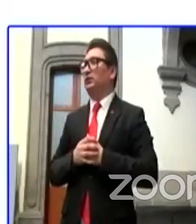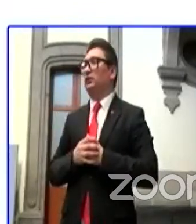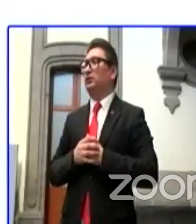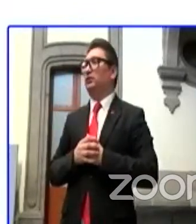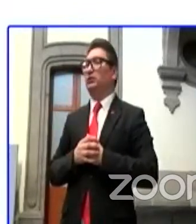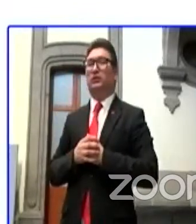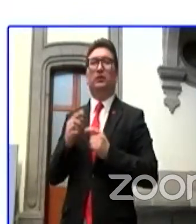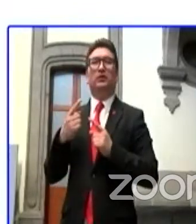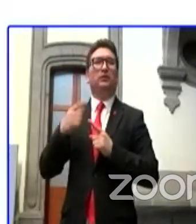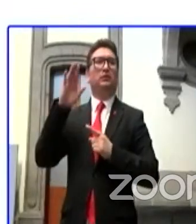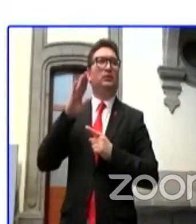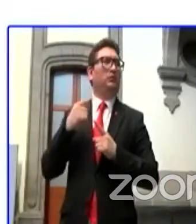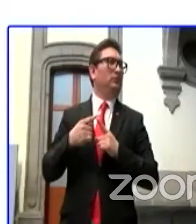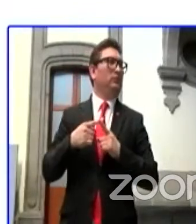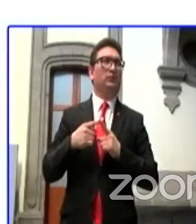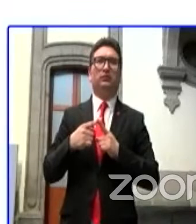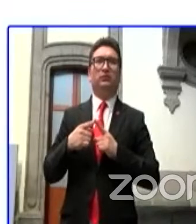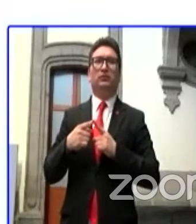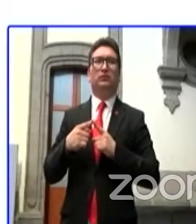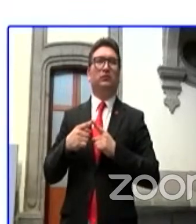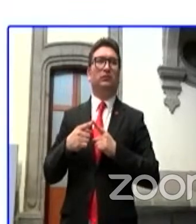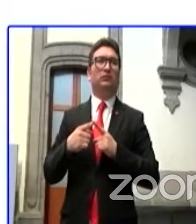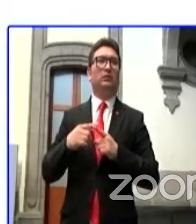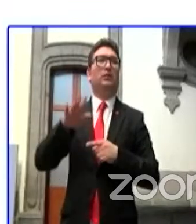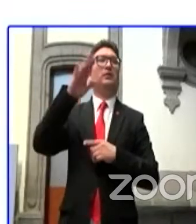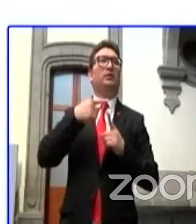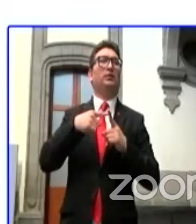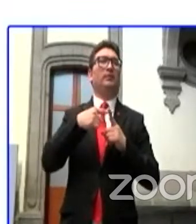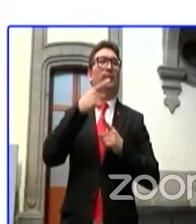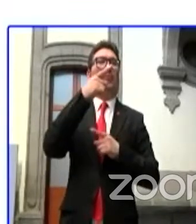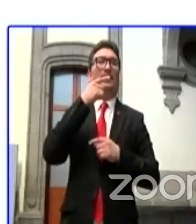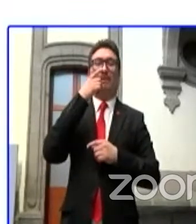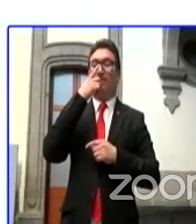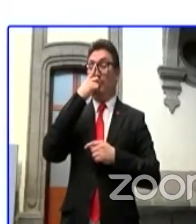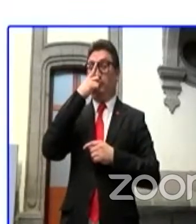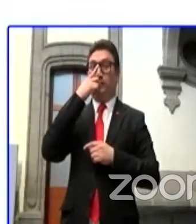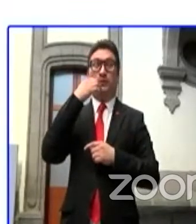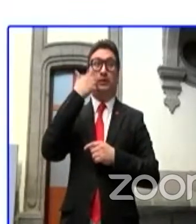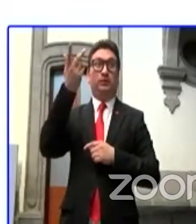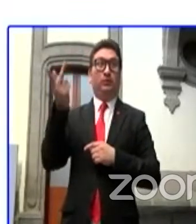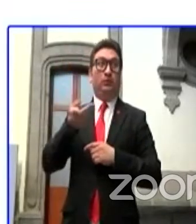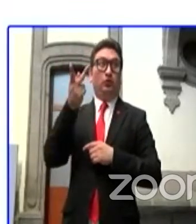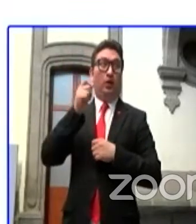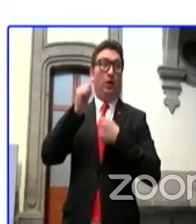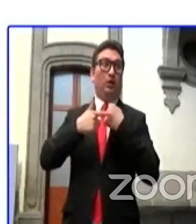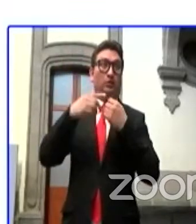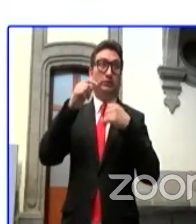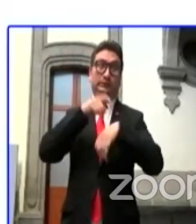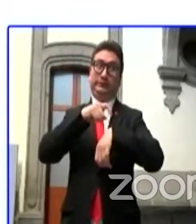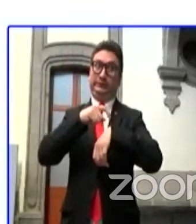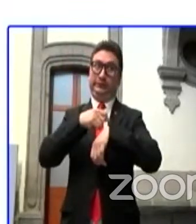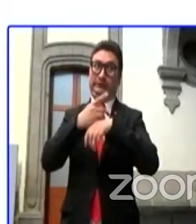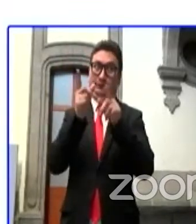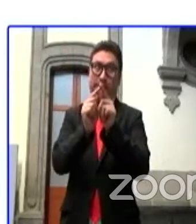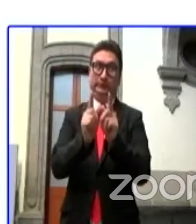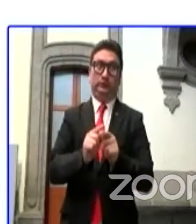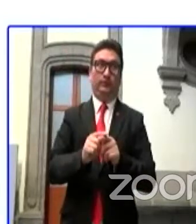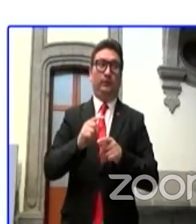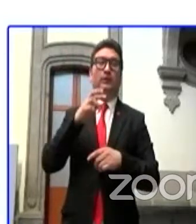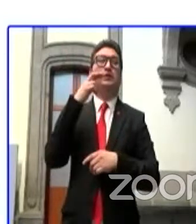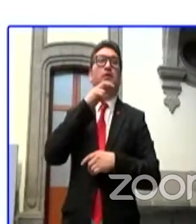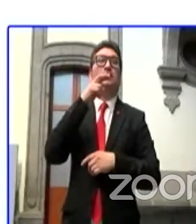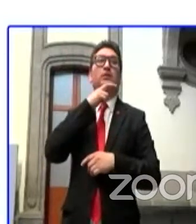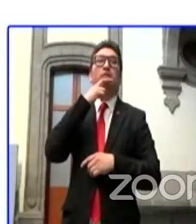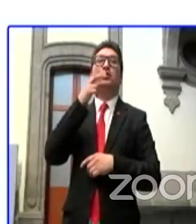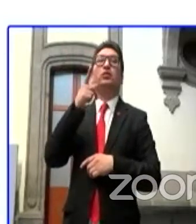Ah, ok. No sé si nos quiere hacer una pregunta. Ya estamos con el tiempo bastante limitado.